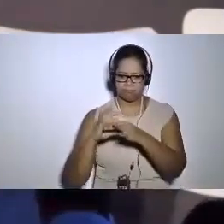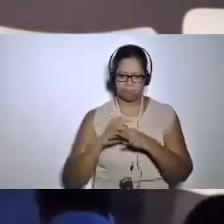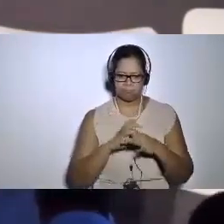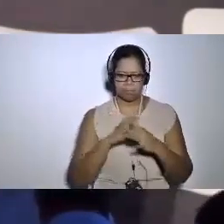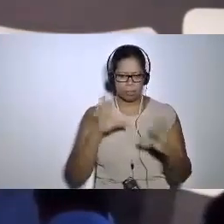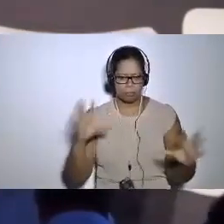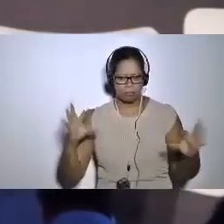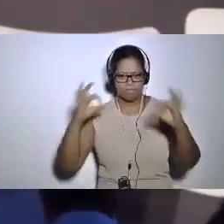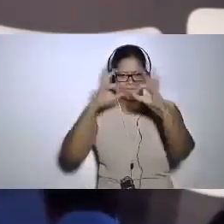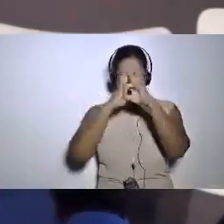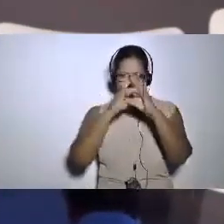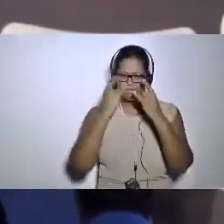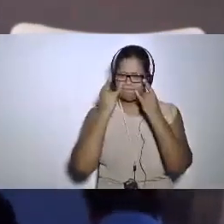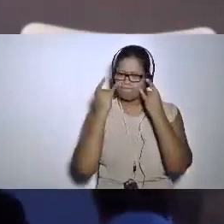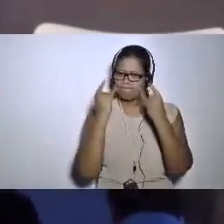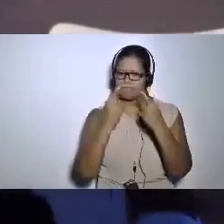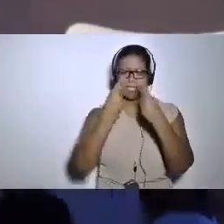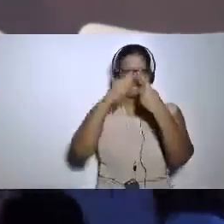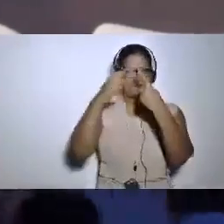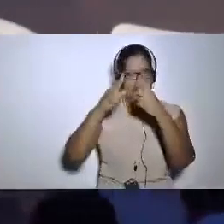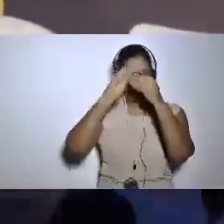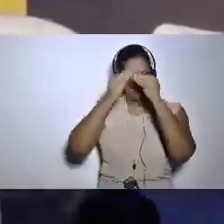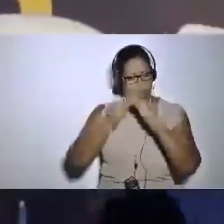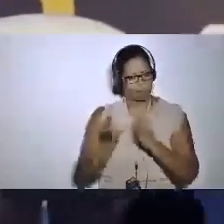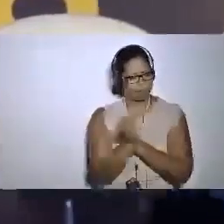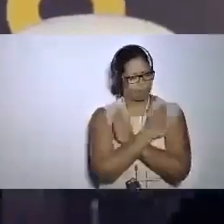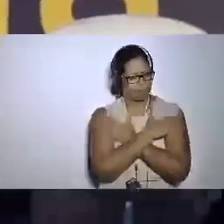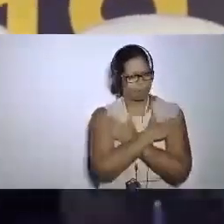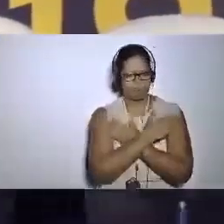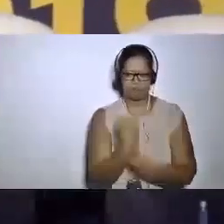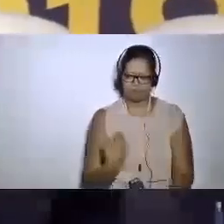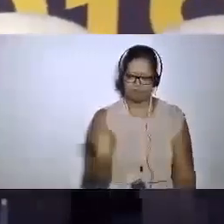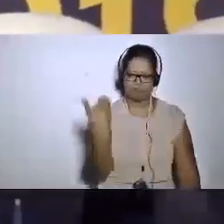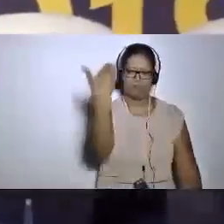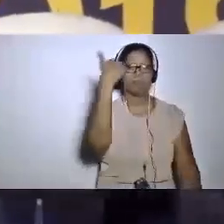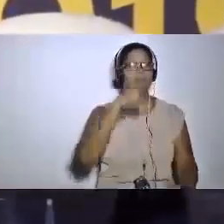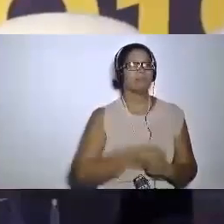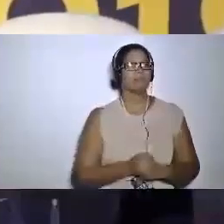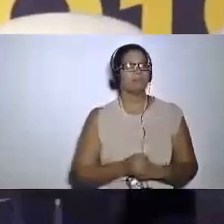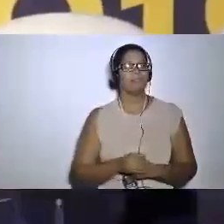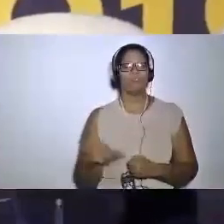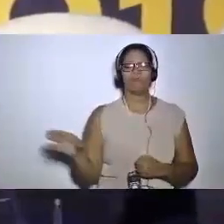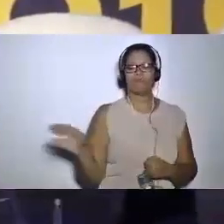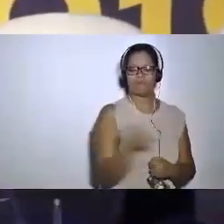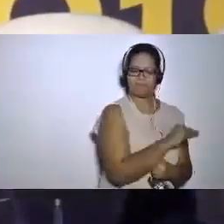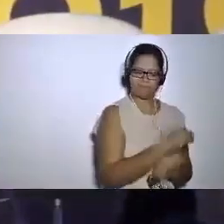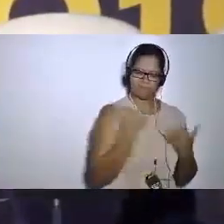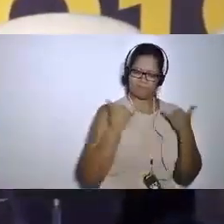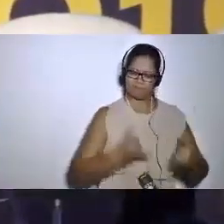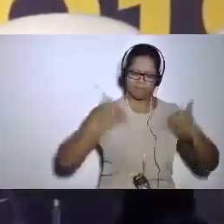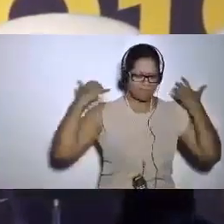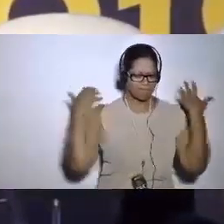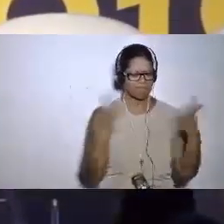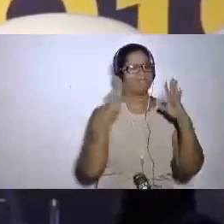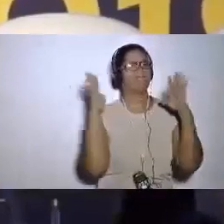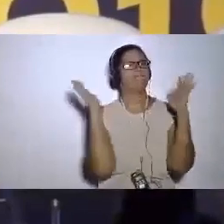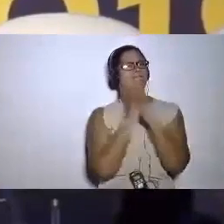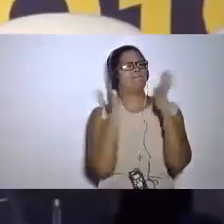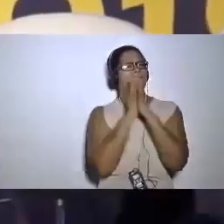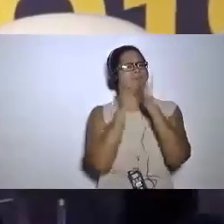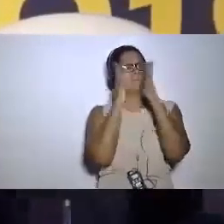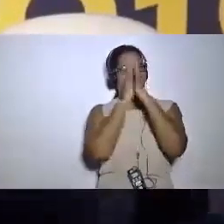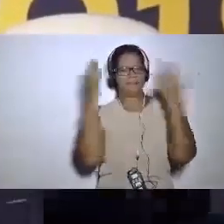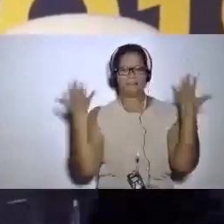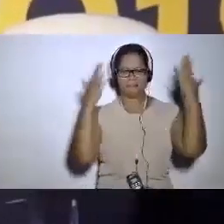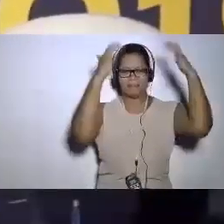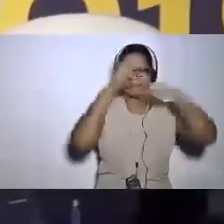unir y hacerlo muy interesante, un enfoque muy interesante de diferentes formas. Felicitaciones, lo han hecho muy bien. Probablemente todos debemos aplaudir